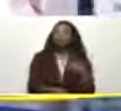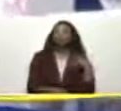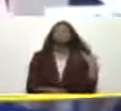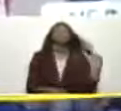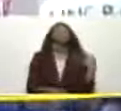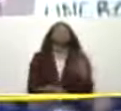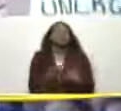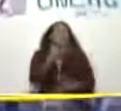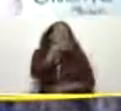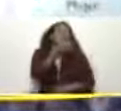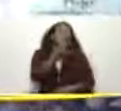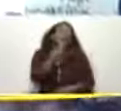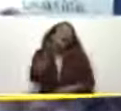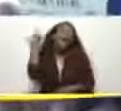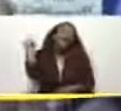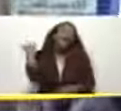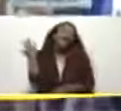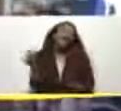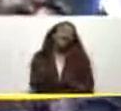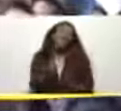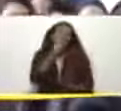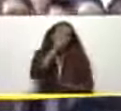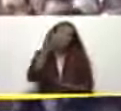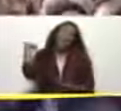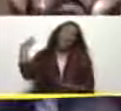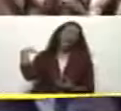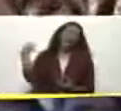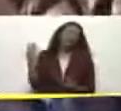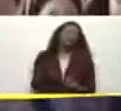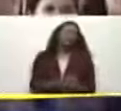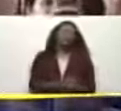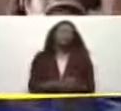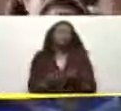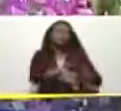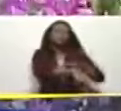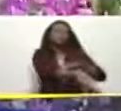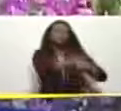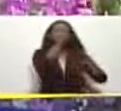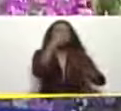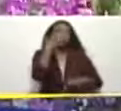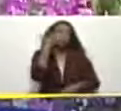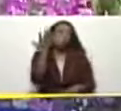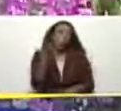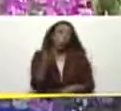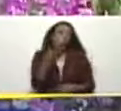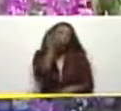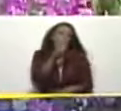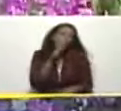O como se decía en mi época, aunque yo parezca